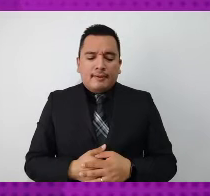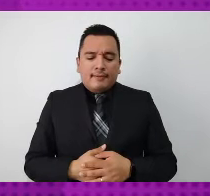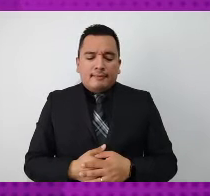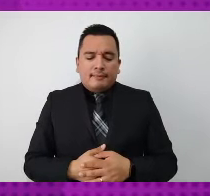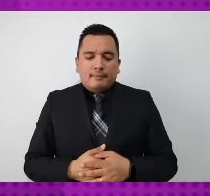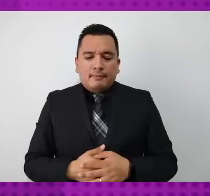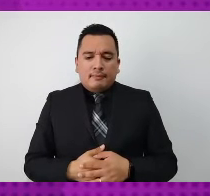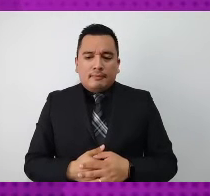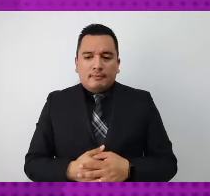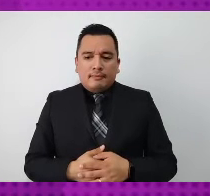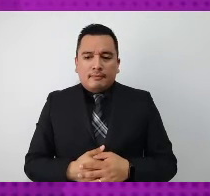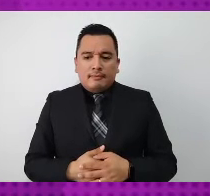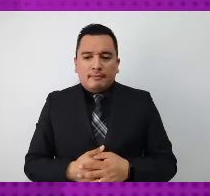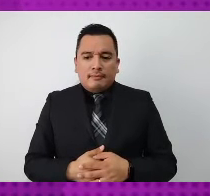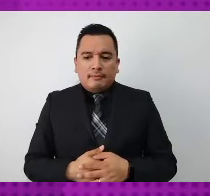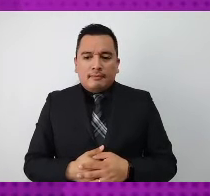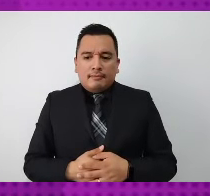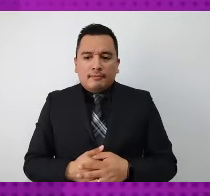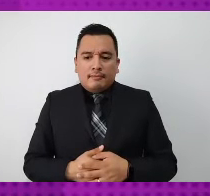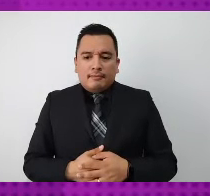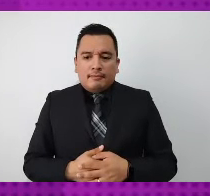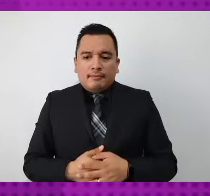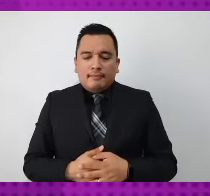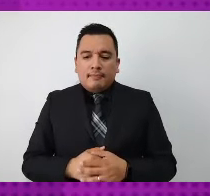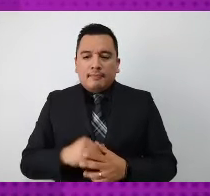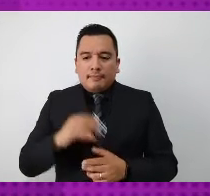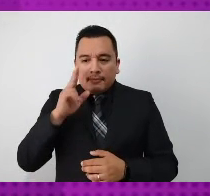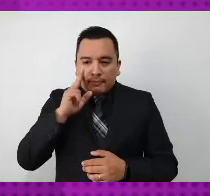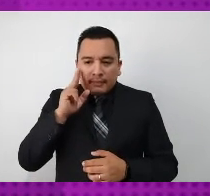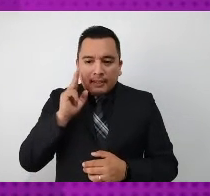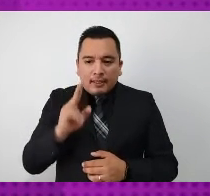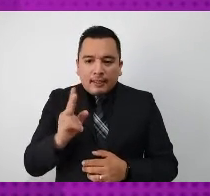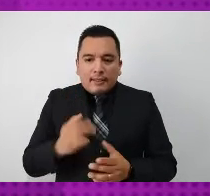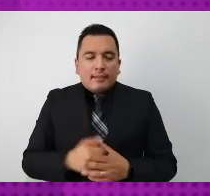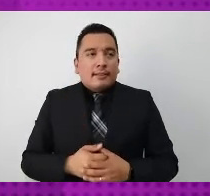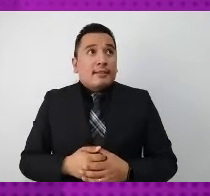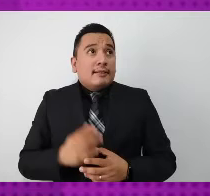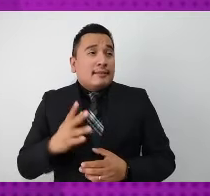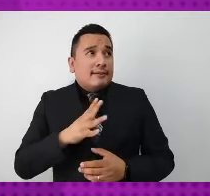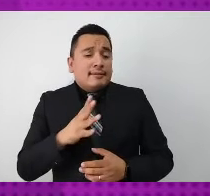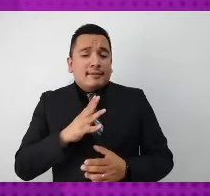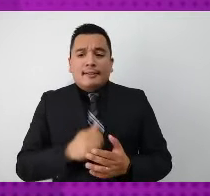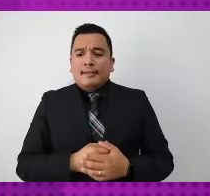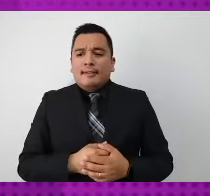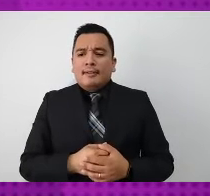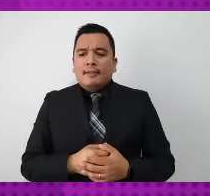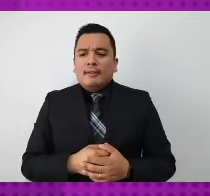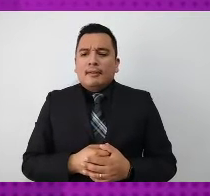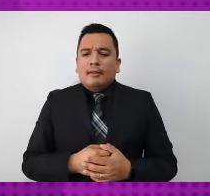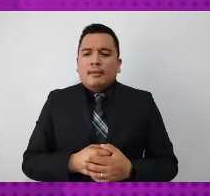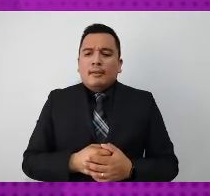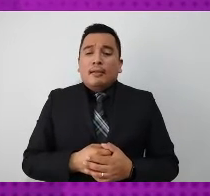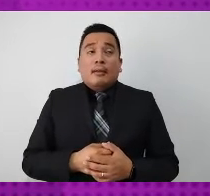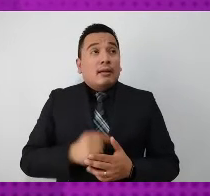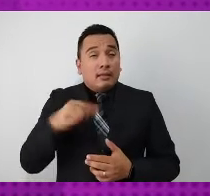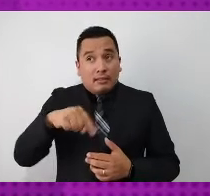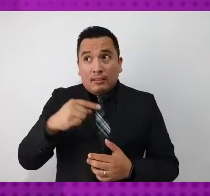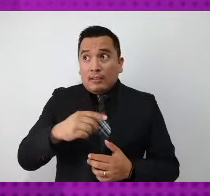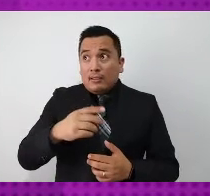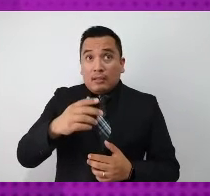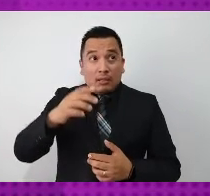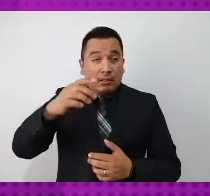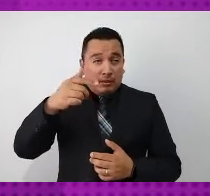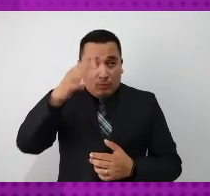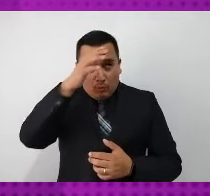en términos estadísticos si la cantidad de crecimiento que va teniendo este grupo poblacional